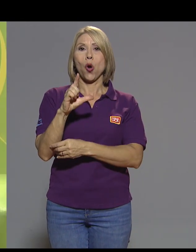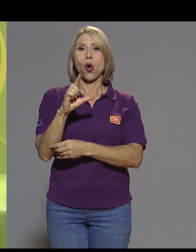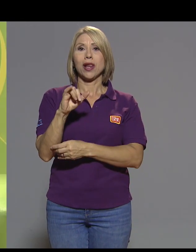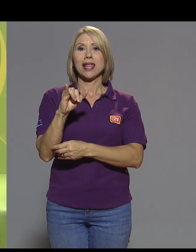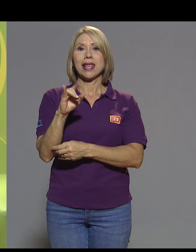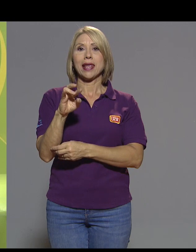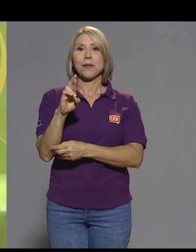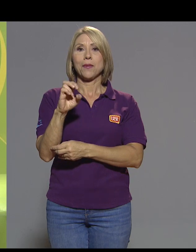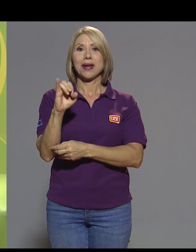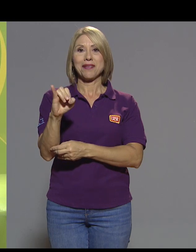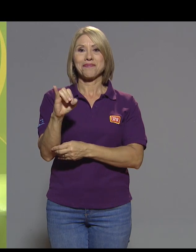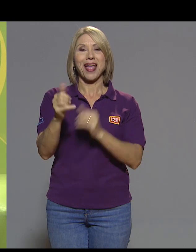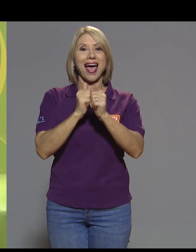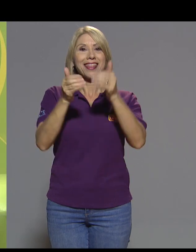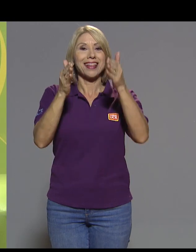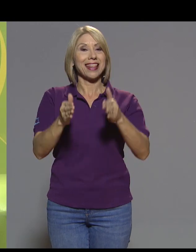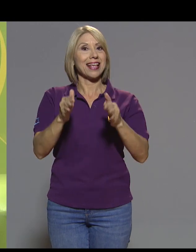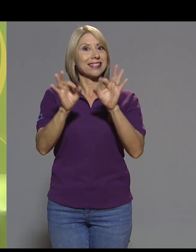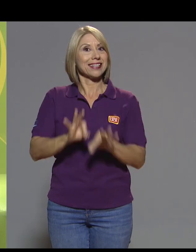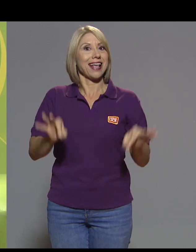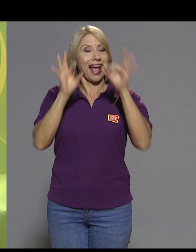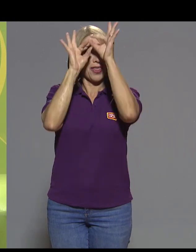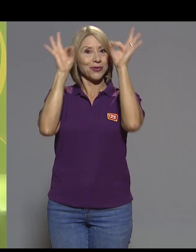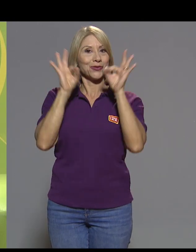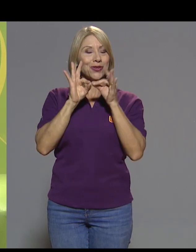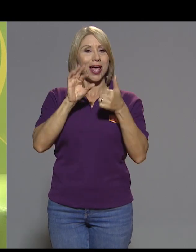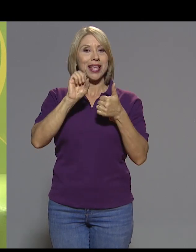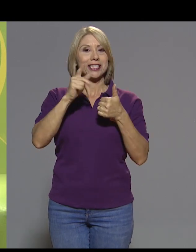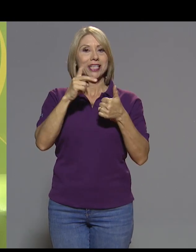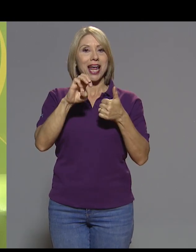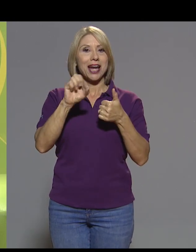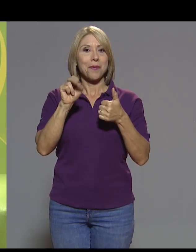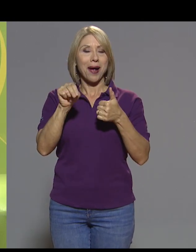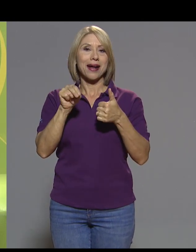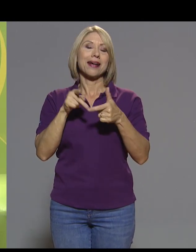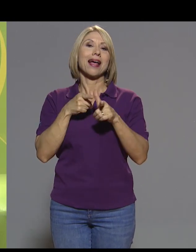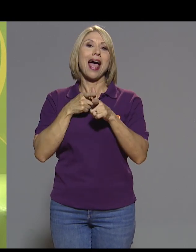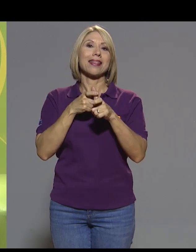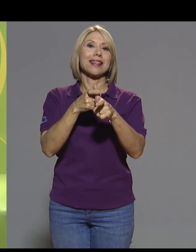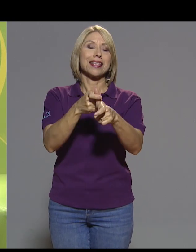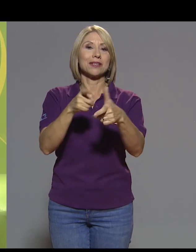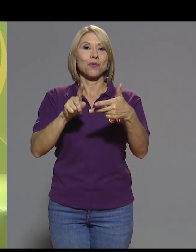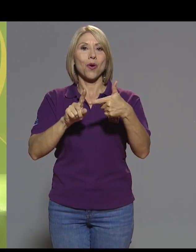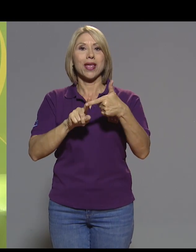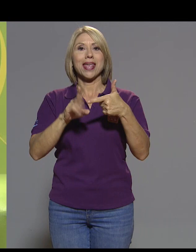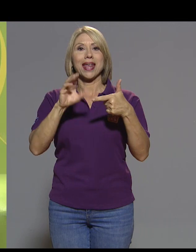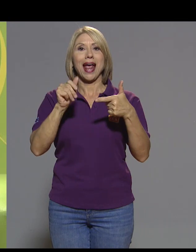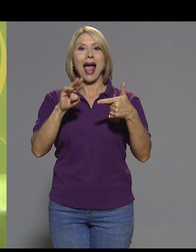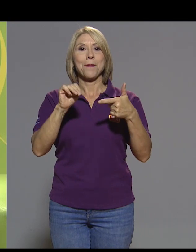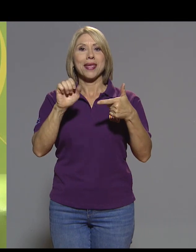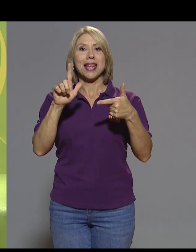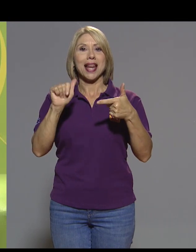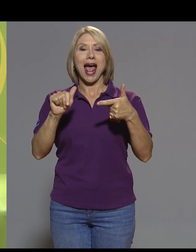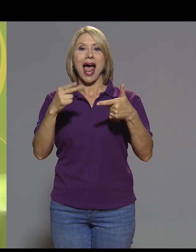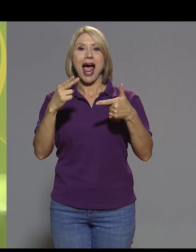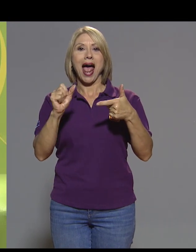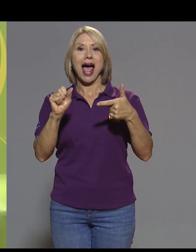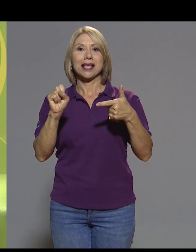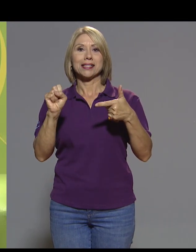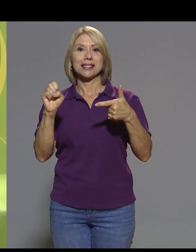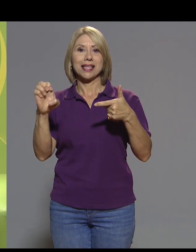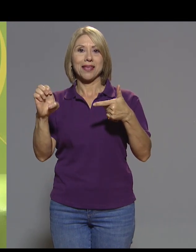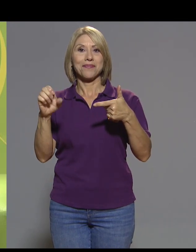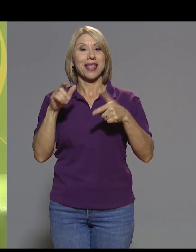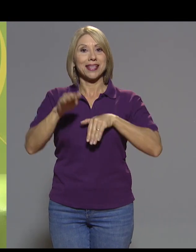atletas destacados y german que lo mencionaran atletismo y camila hacen que es nadadora y